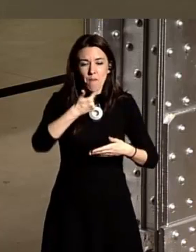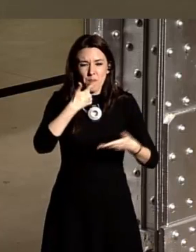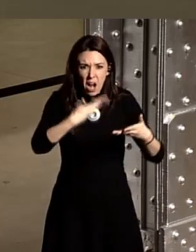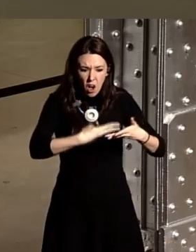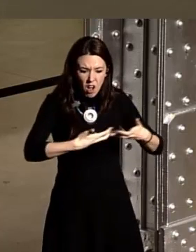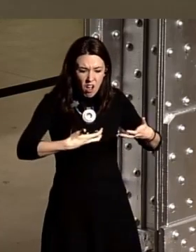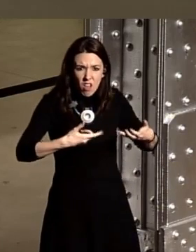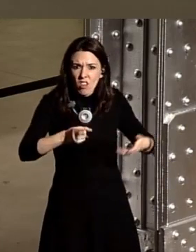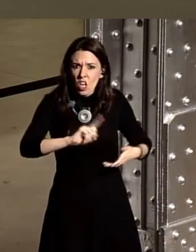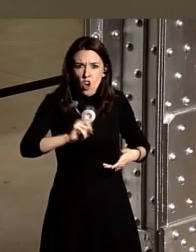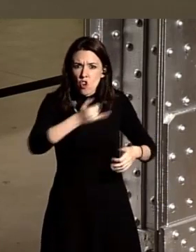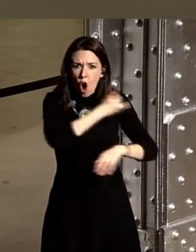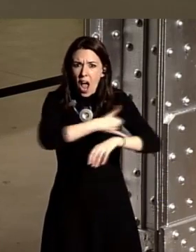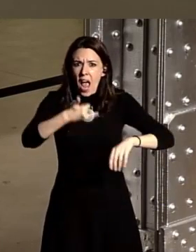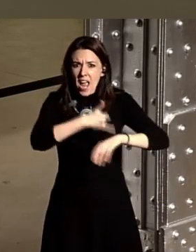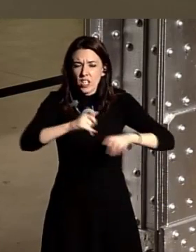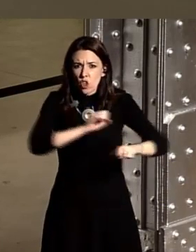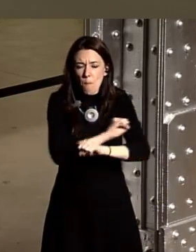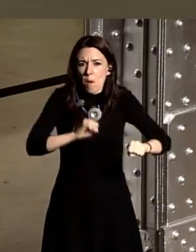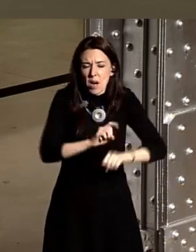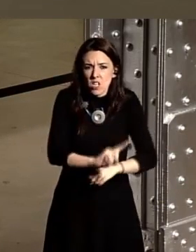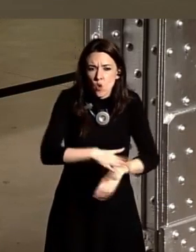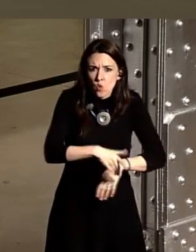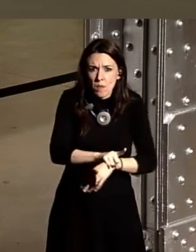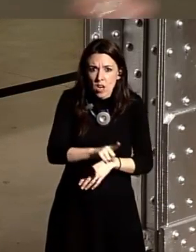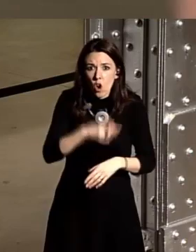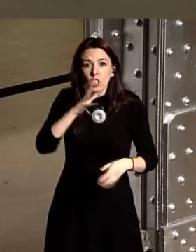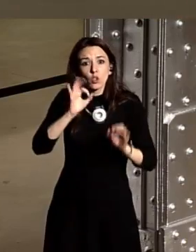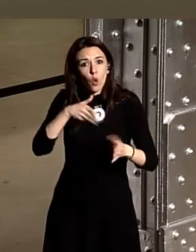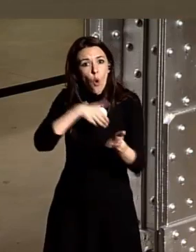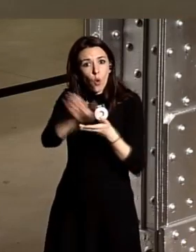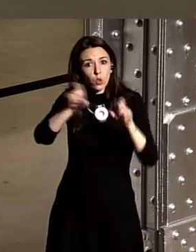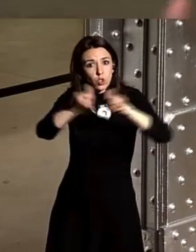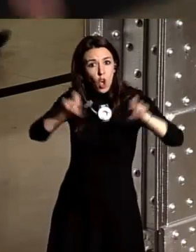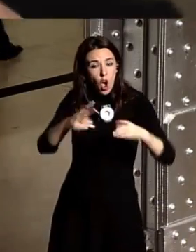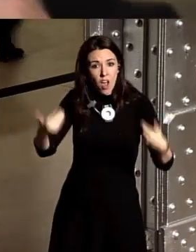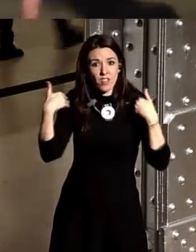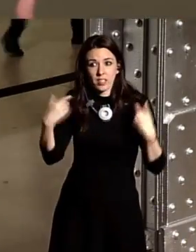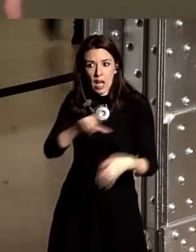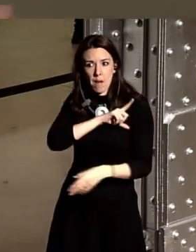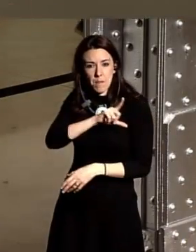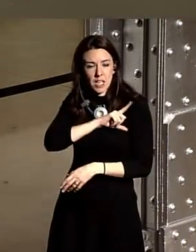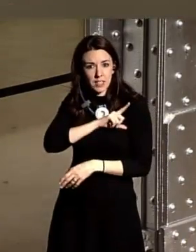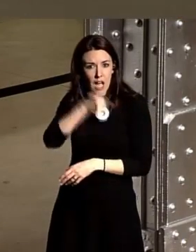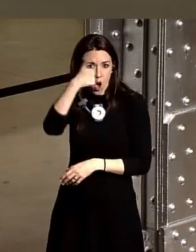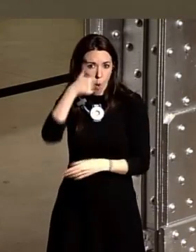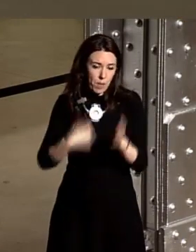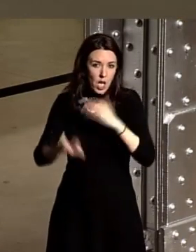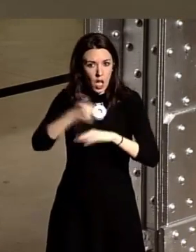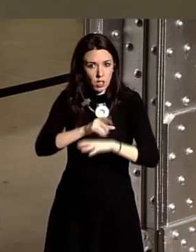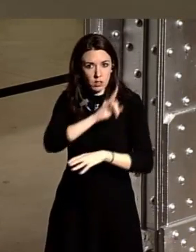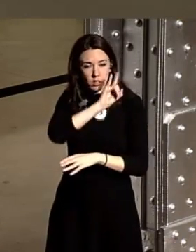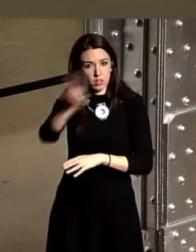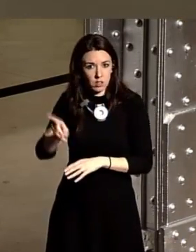que no fue herido y entonces el editor llamó el militar, como el hombre, el